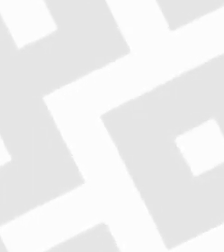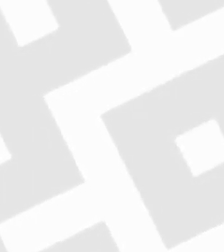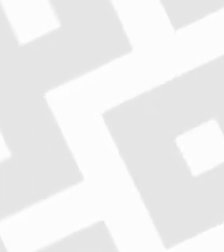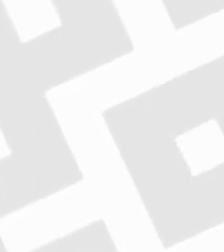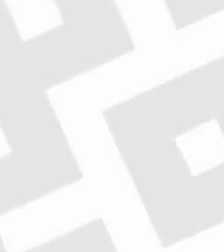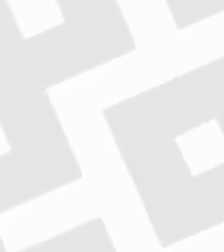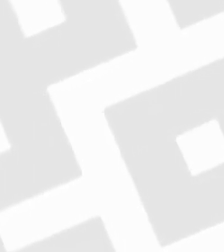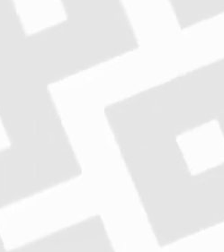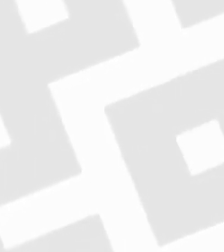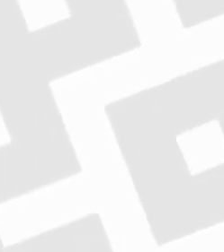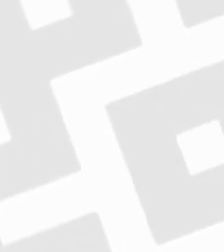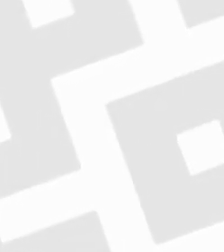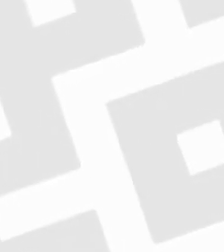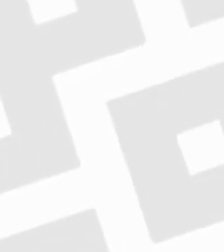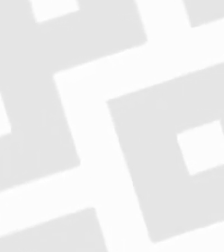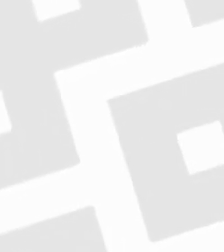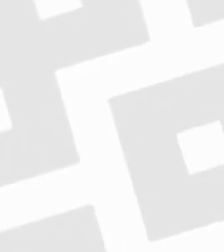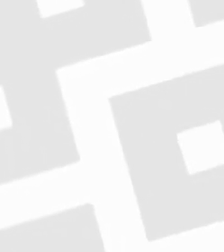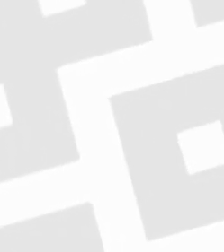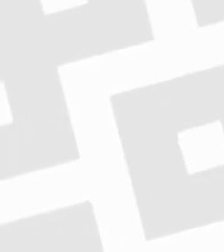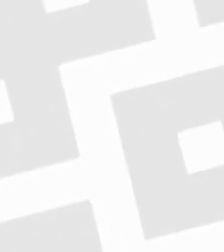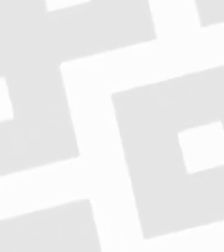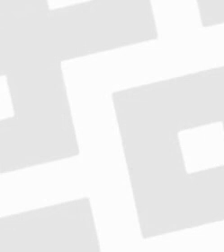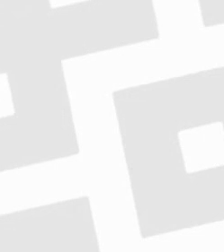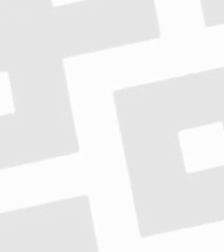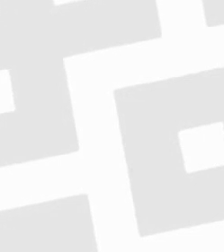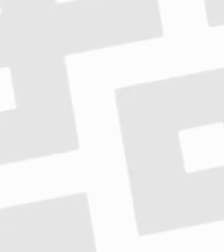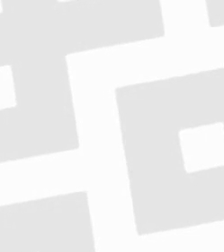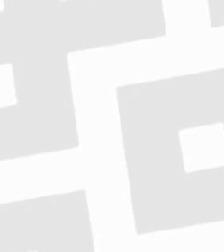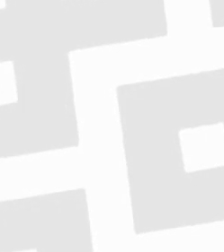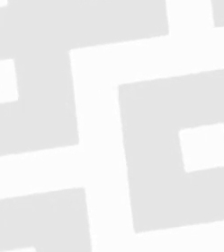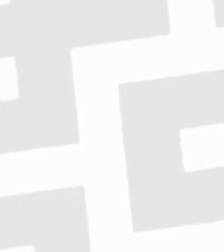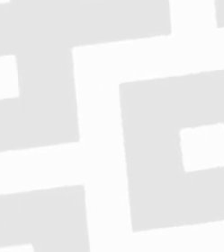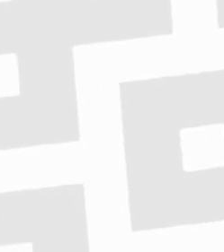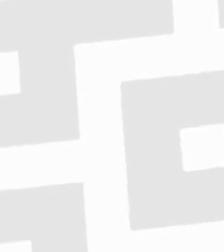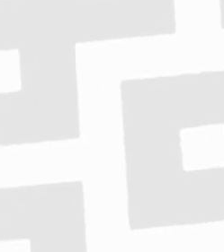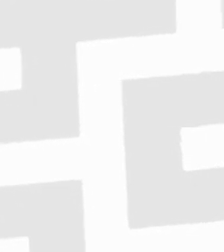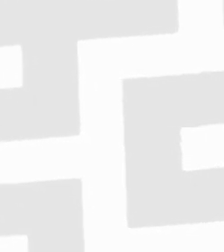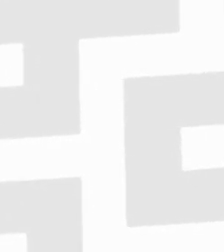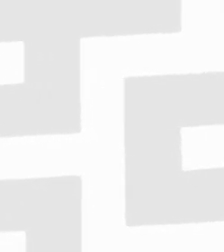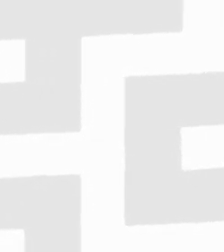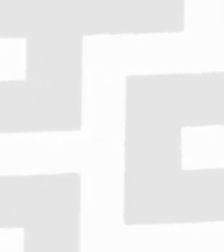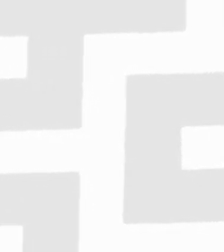Estrategia estatal contra el coronavirus. Actualización en Veracruz.